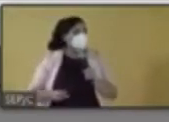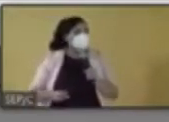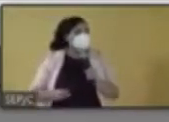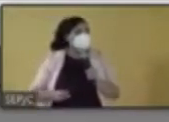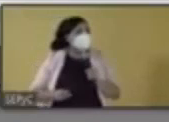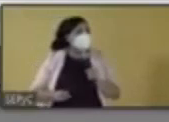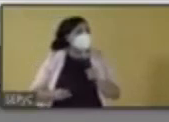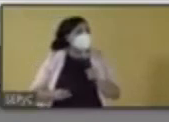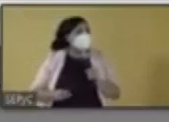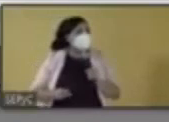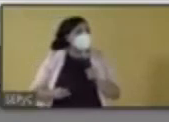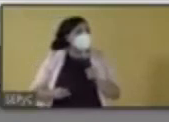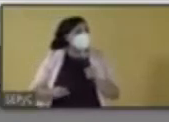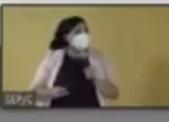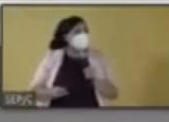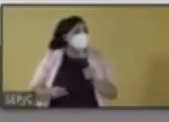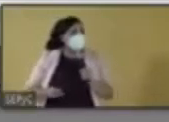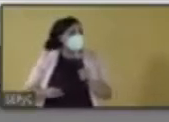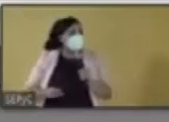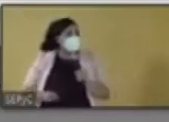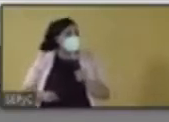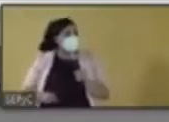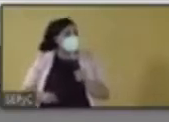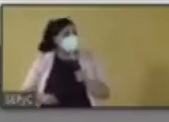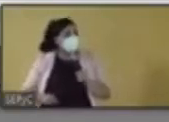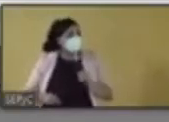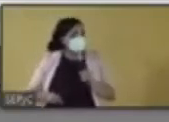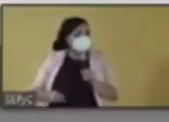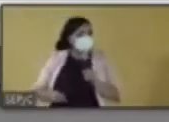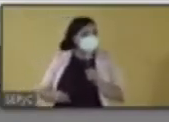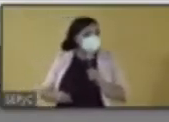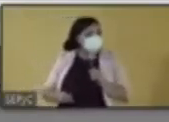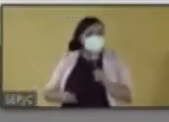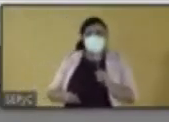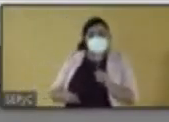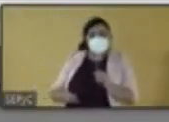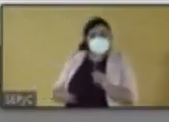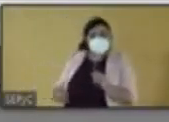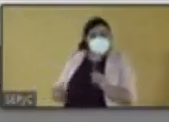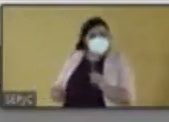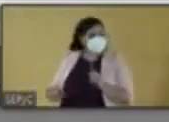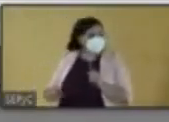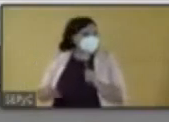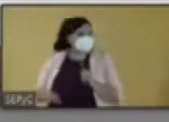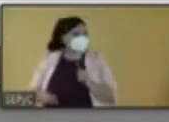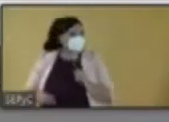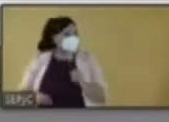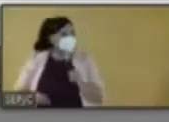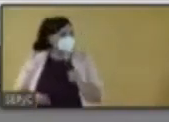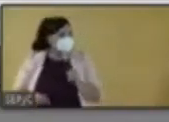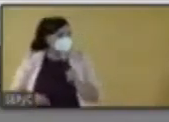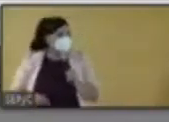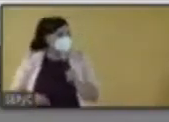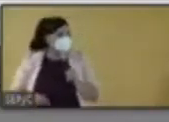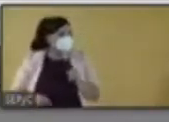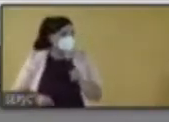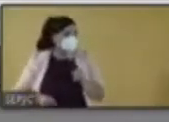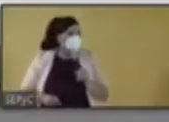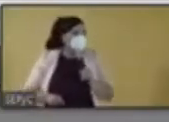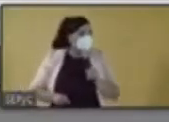que pusimos haber tenido experiencia laboral en el sector privado. En el sector público no nos aparece ese tipo de información